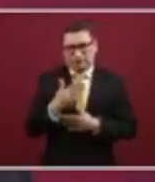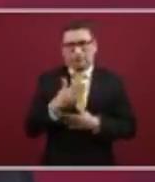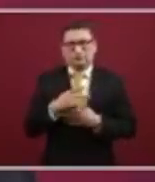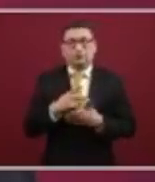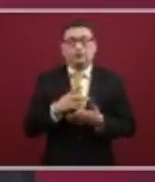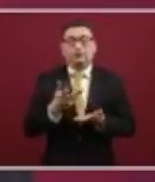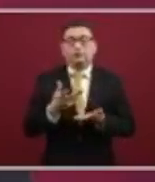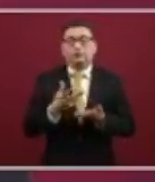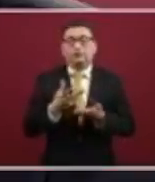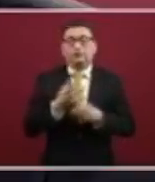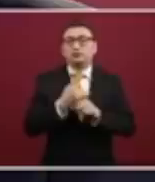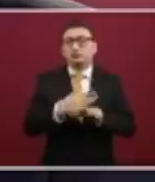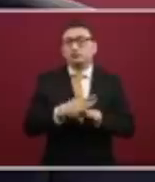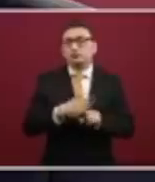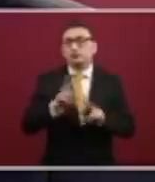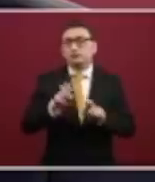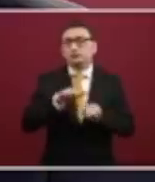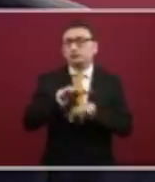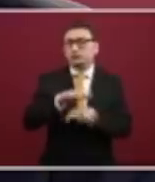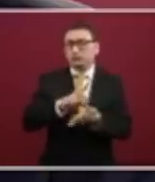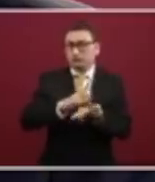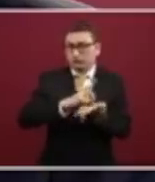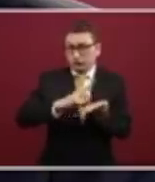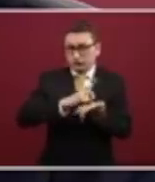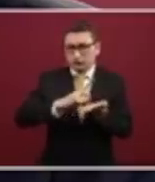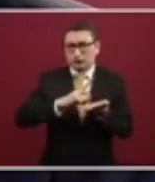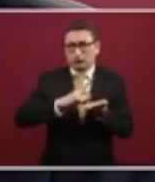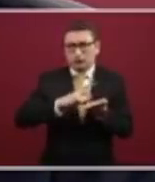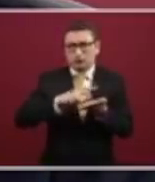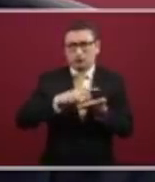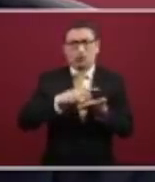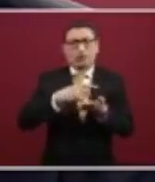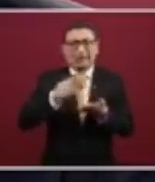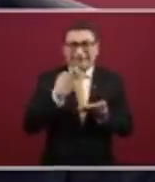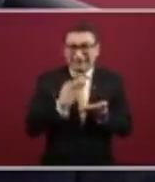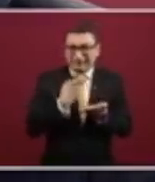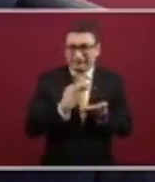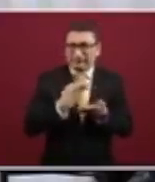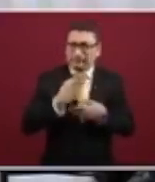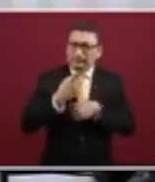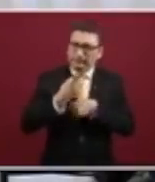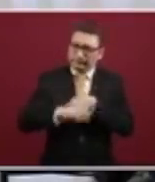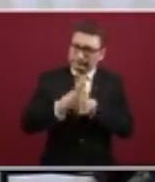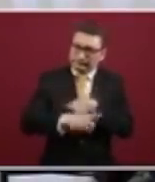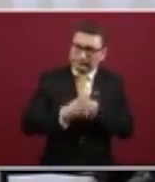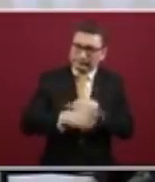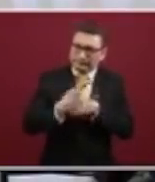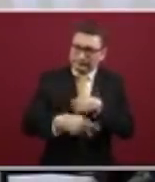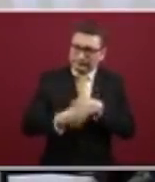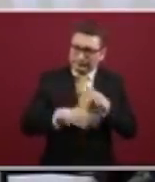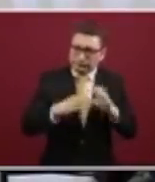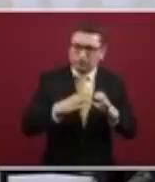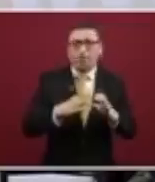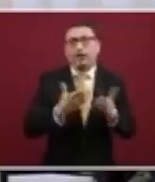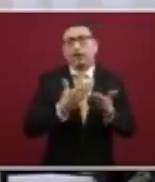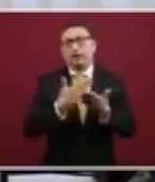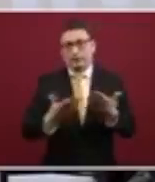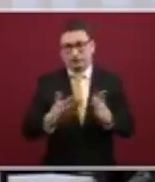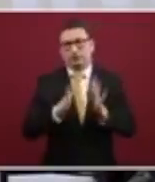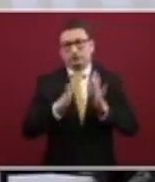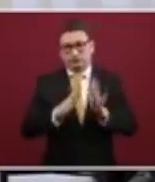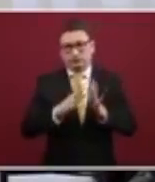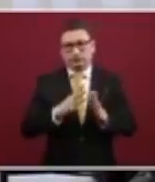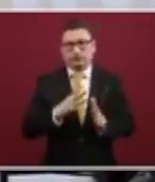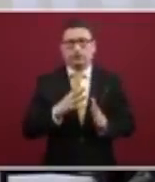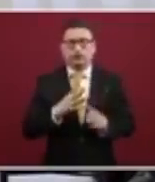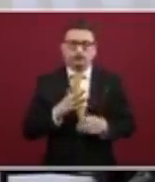ocasiona la droga. Entonces, ya es un